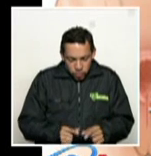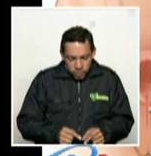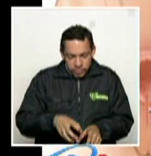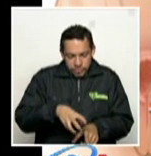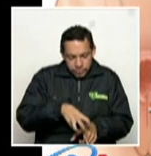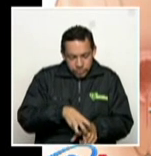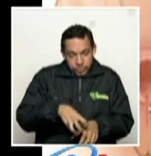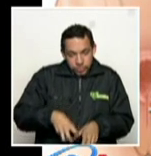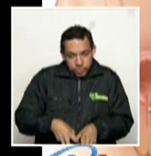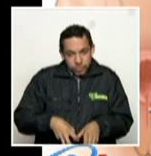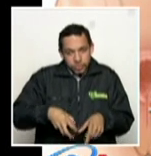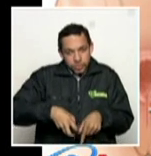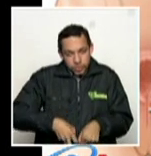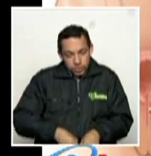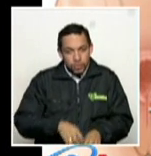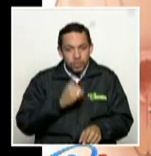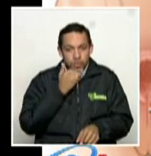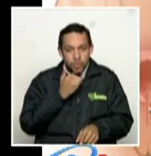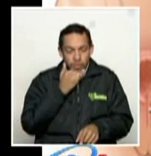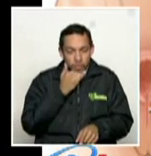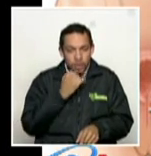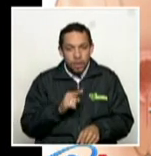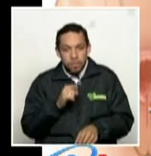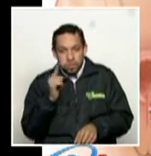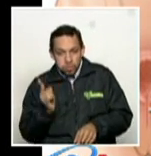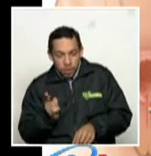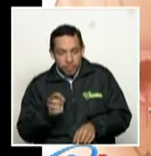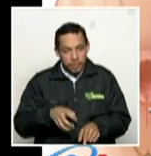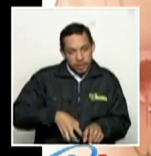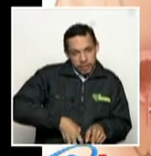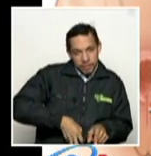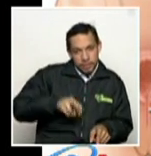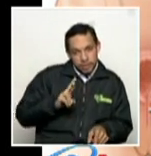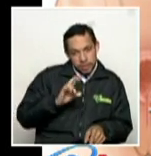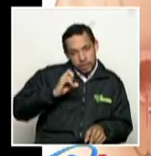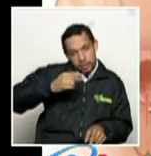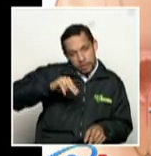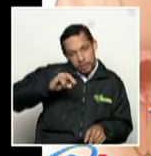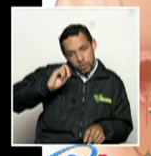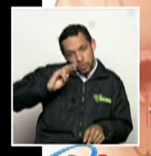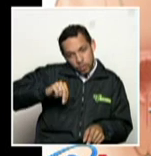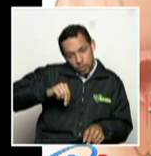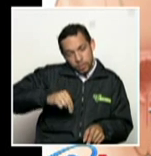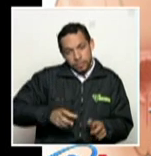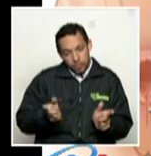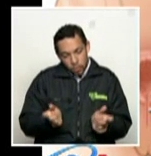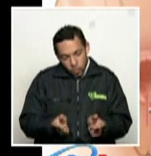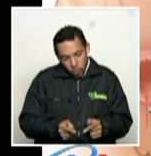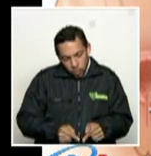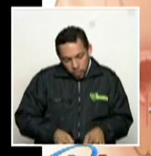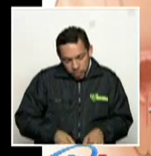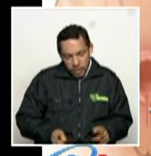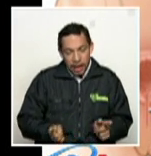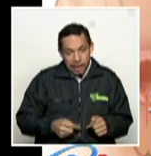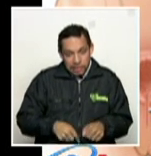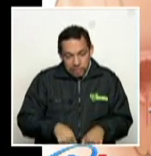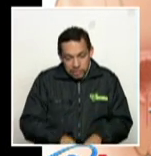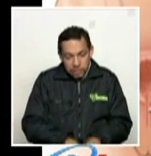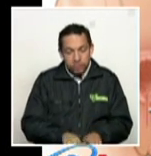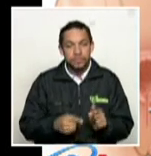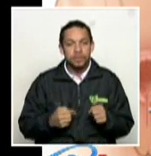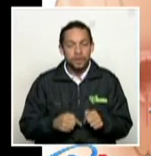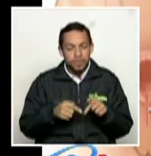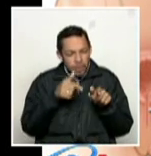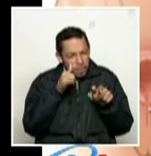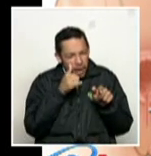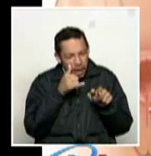los ureteres, como ven en la imagen de la izquierda, que está el riñón, ureter, vejiga y uretra. Entonces hay que definir muy